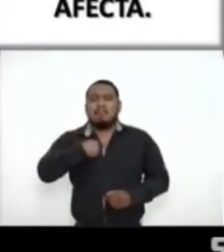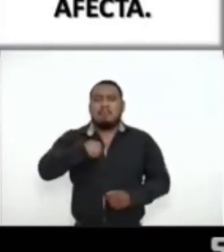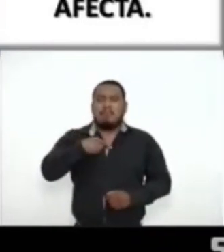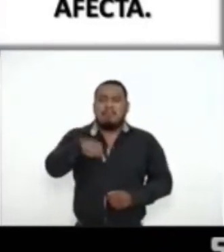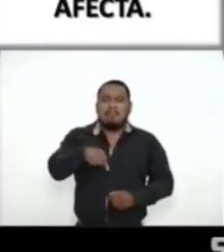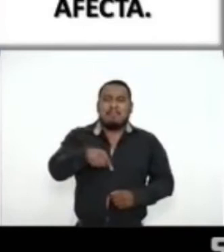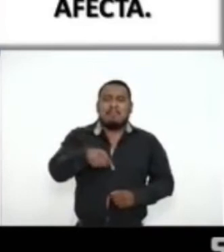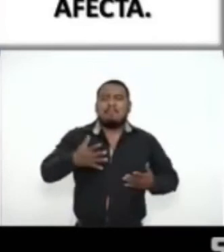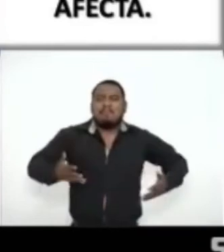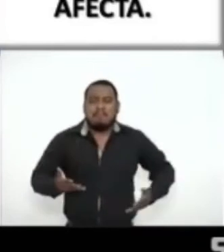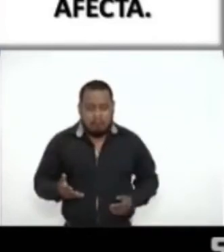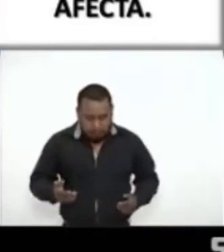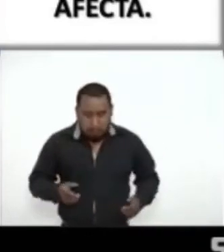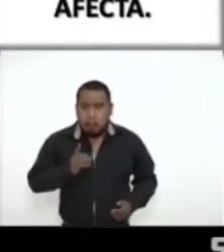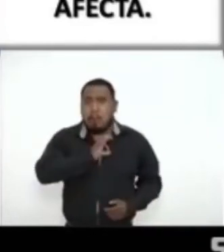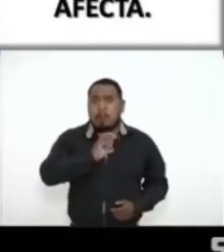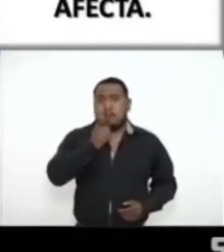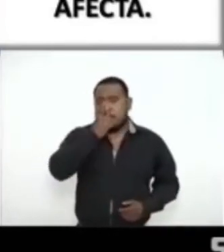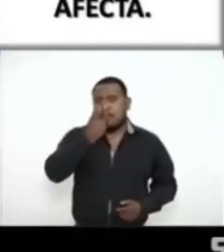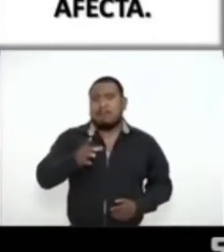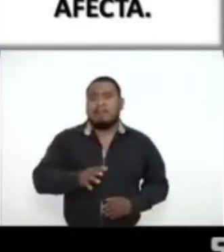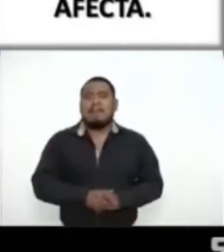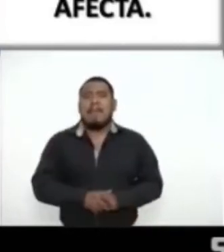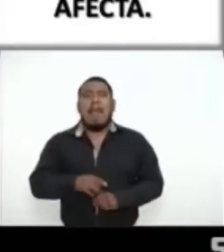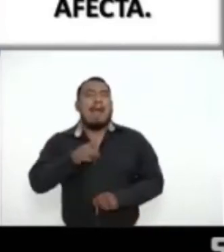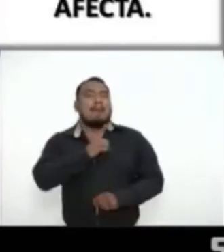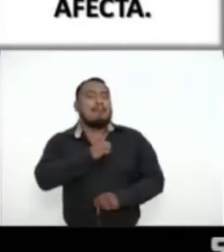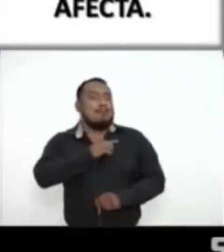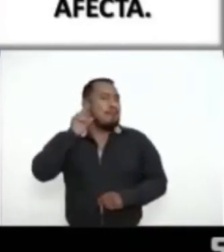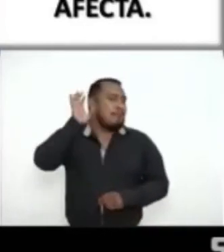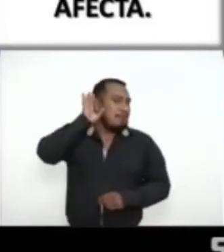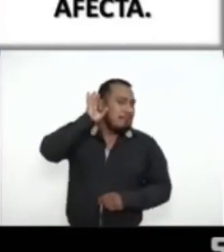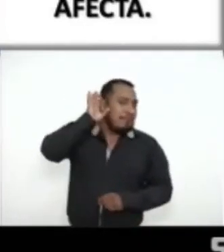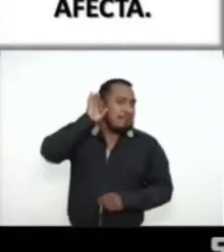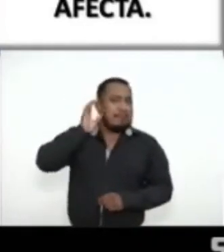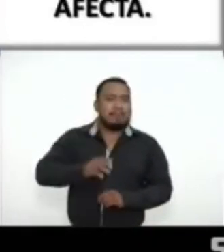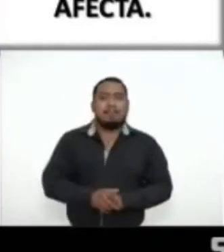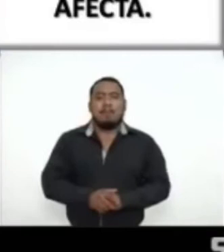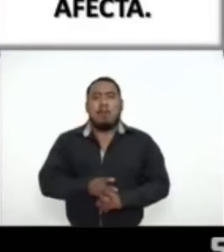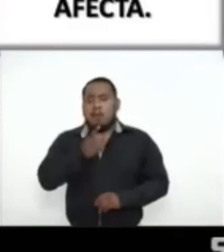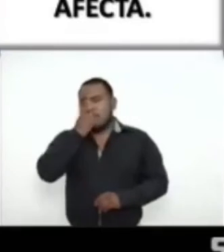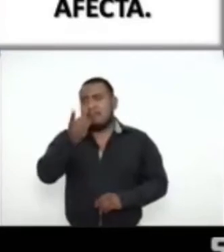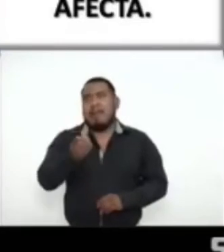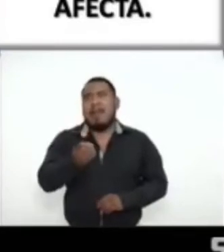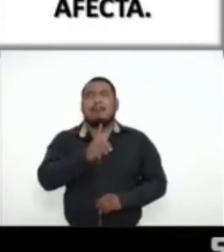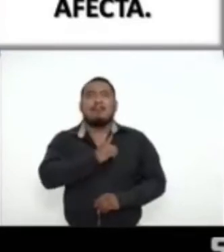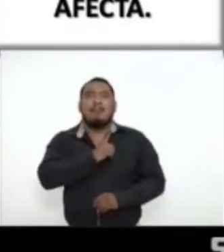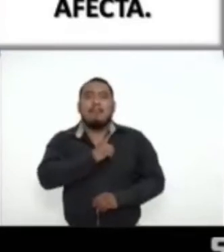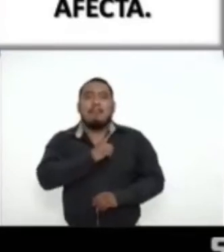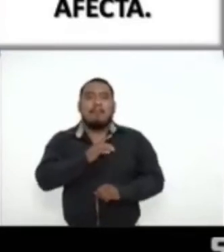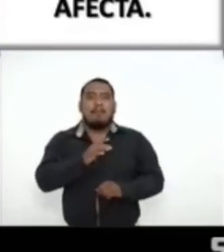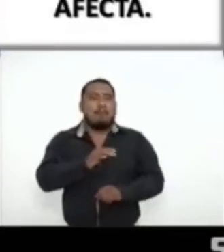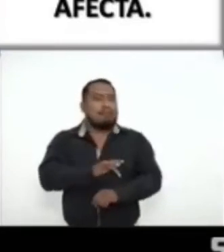momento? Y podemos decir, pues solamente que me escuchara. O podemos decir, pues solamente sentir que